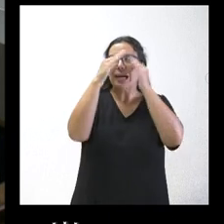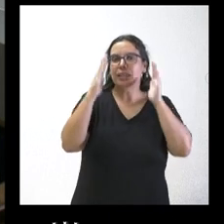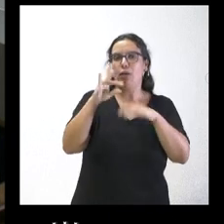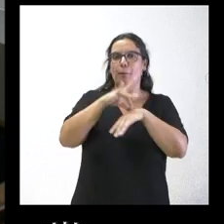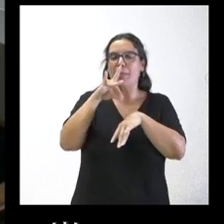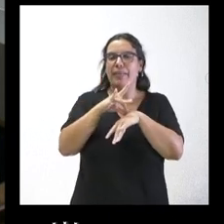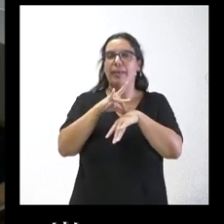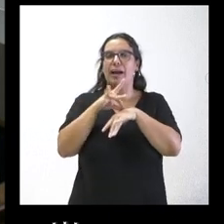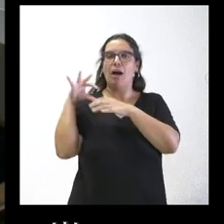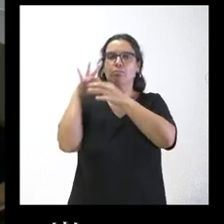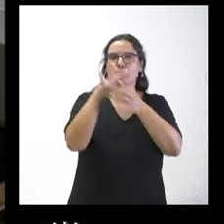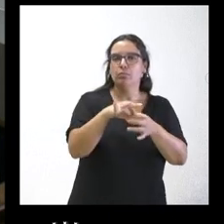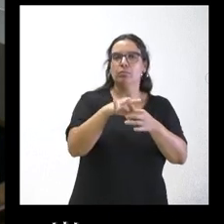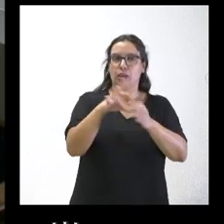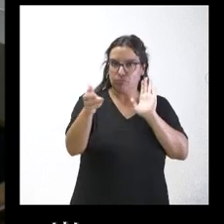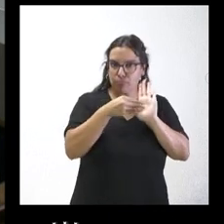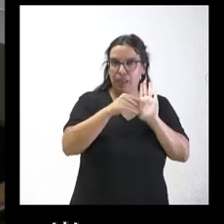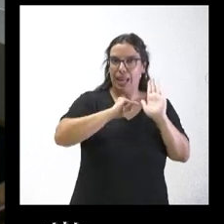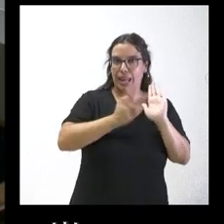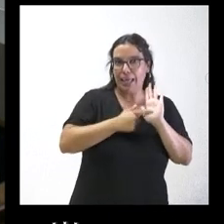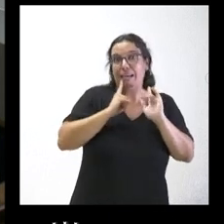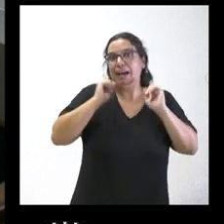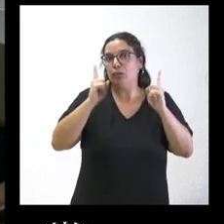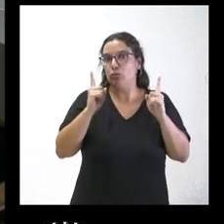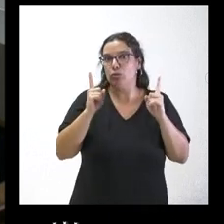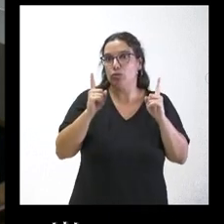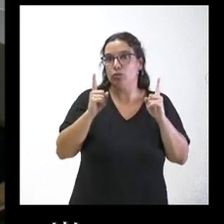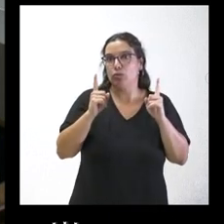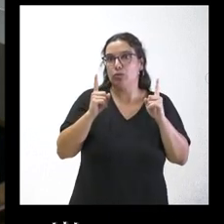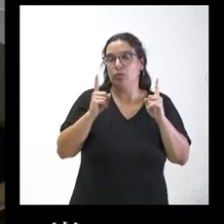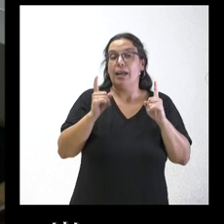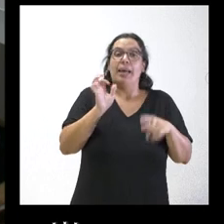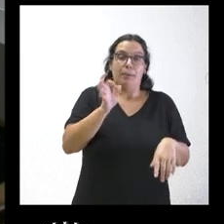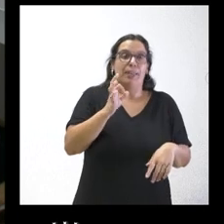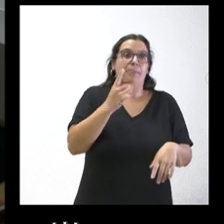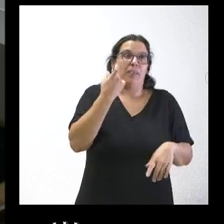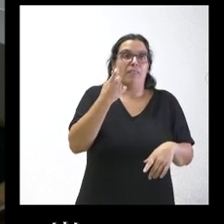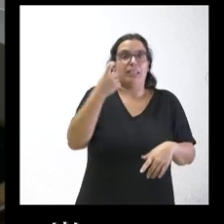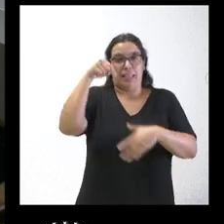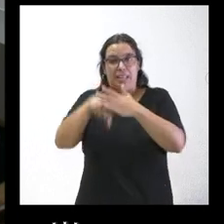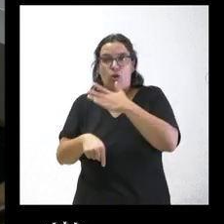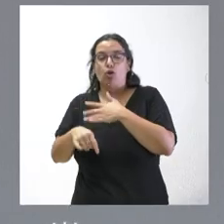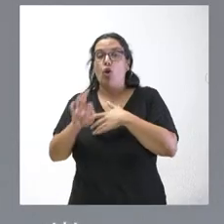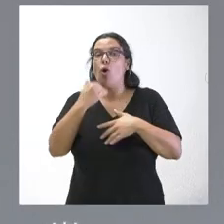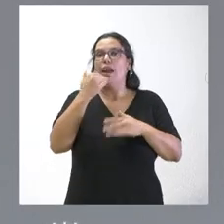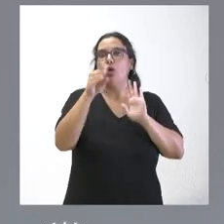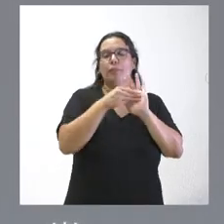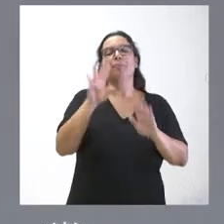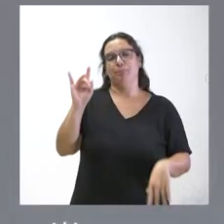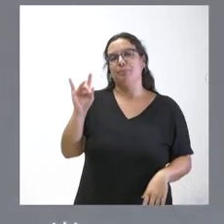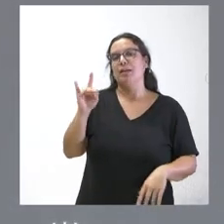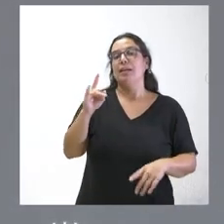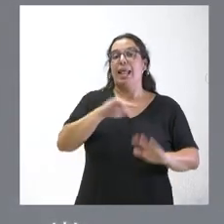a los residentes se plantea algo aunque está por desarrollar entiendo que hay varios artículos